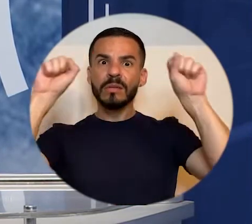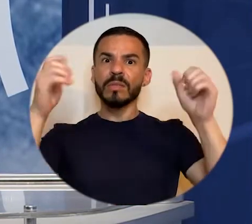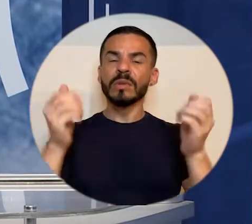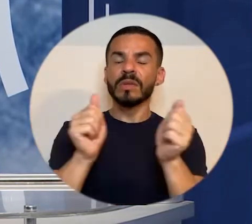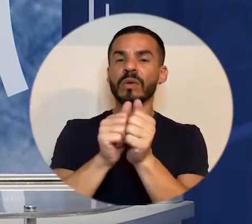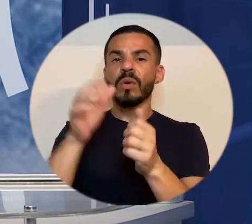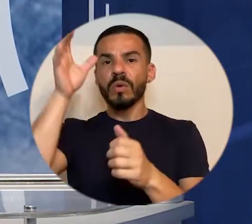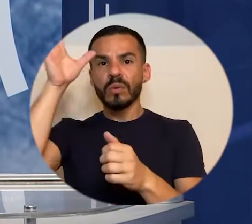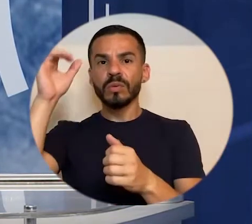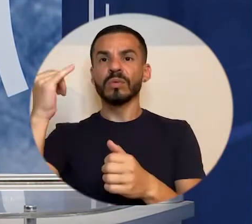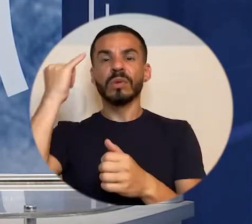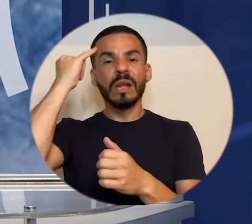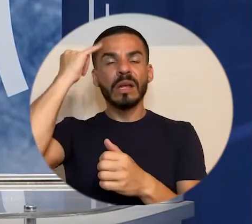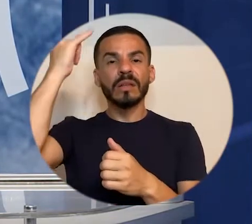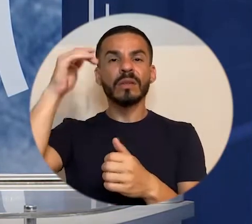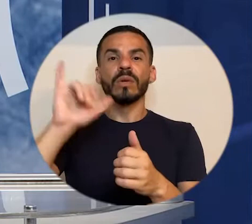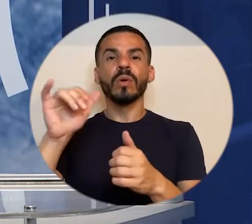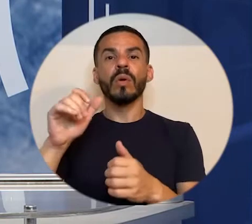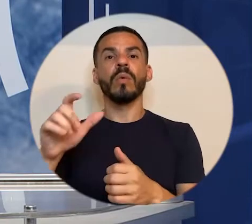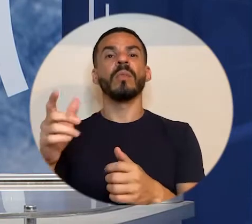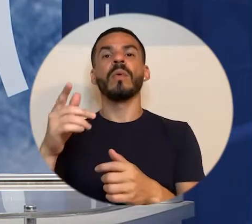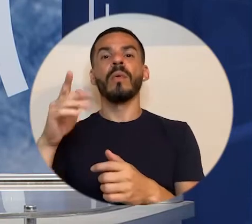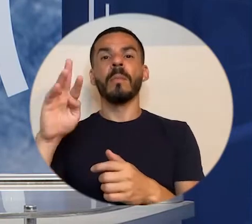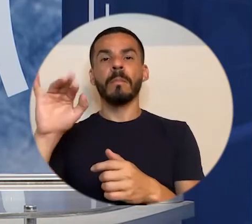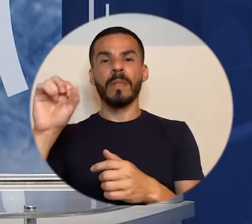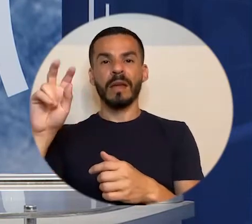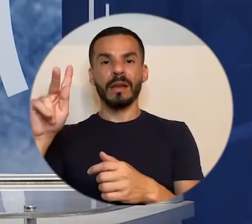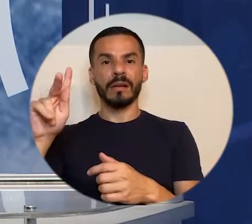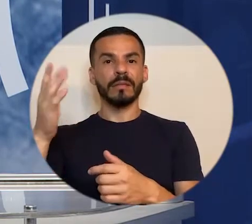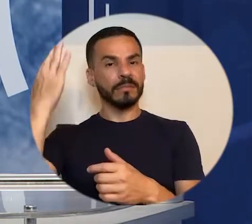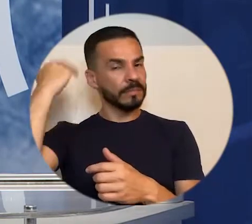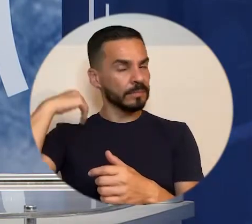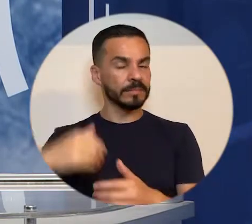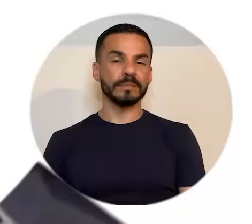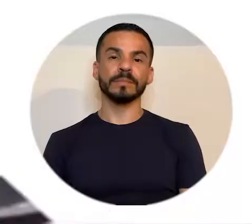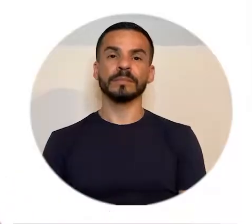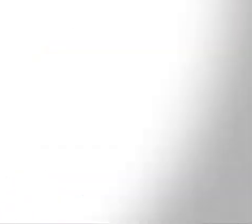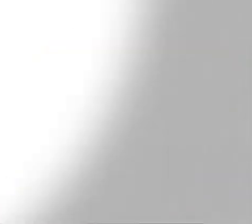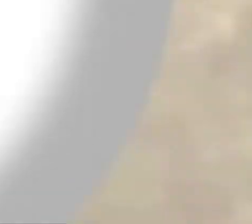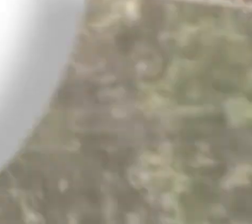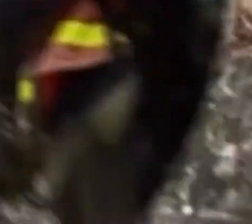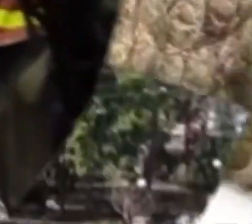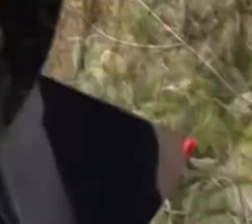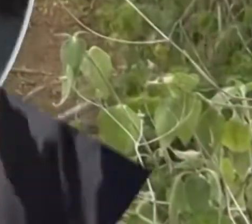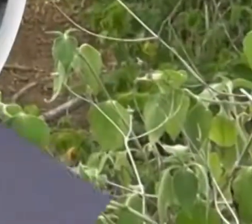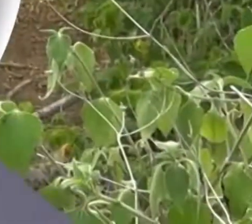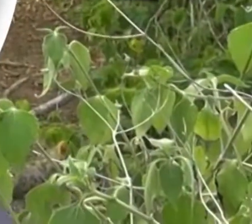diplomacia con la cultura y la ideología, como lo hizo Barack Obama.